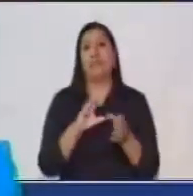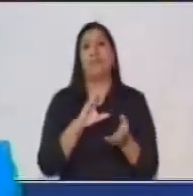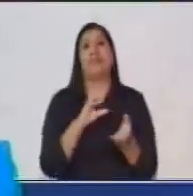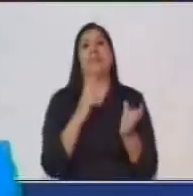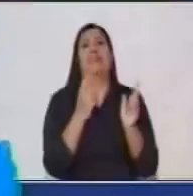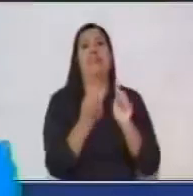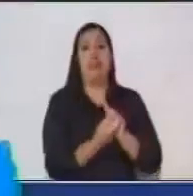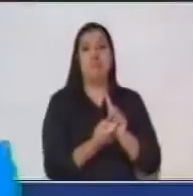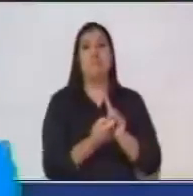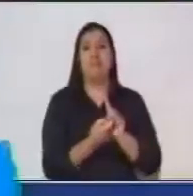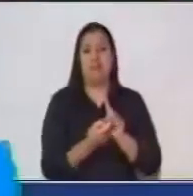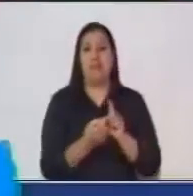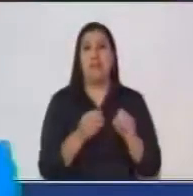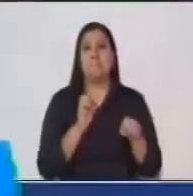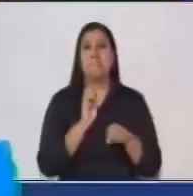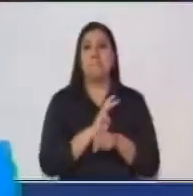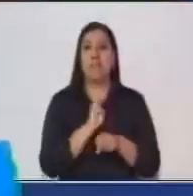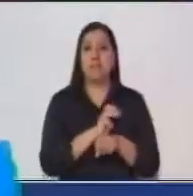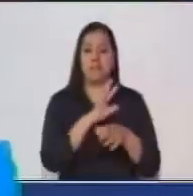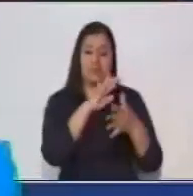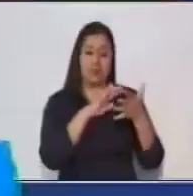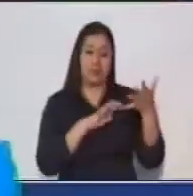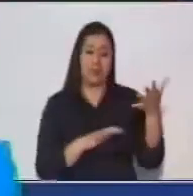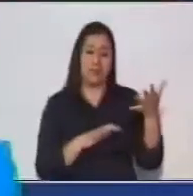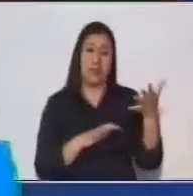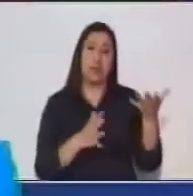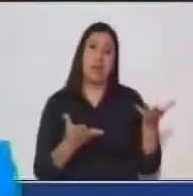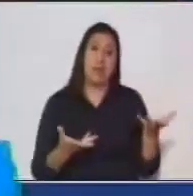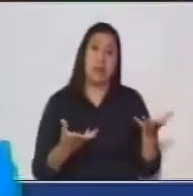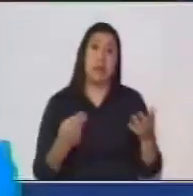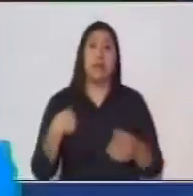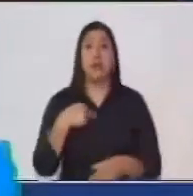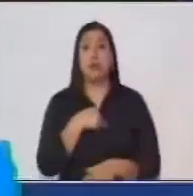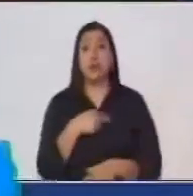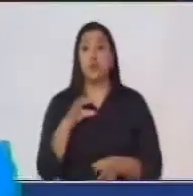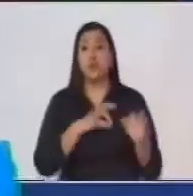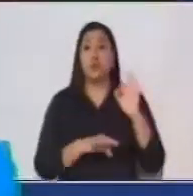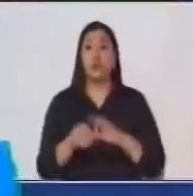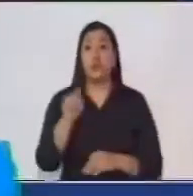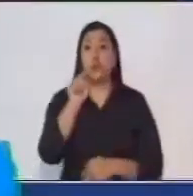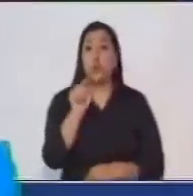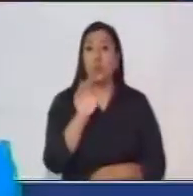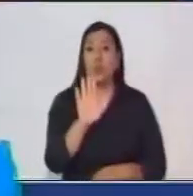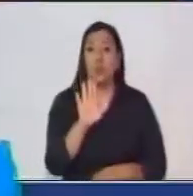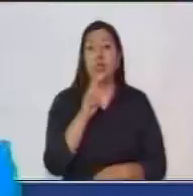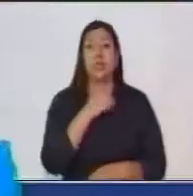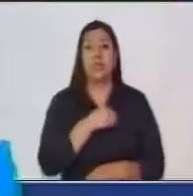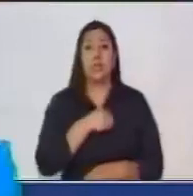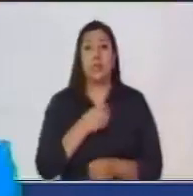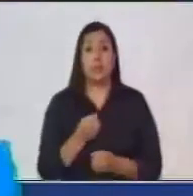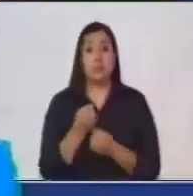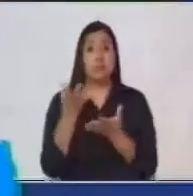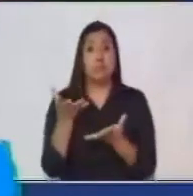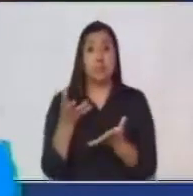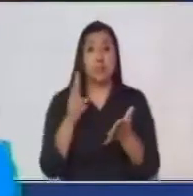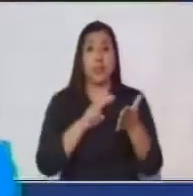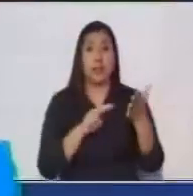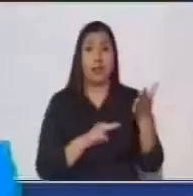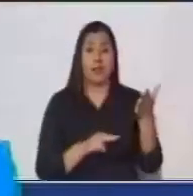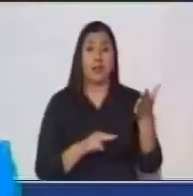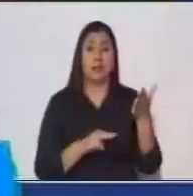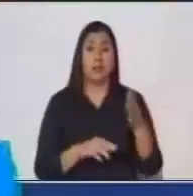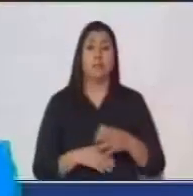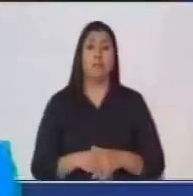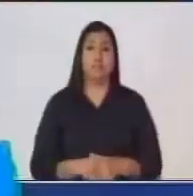el mensaje que nosotros o ustedes quieren transmitir mediante la lectura. Y